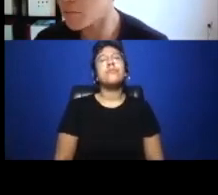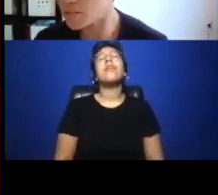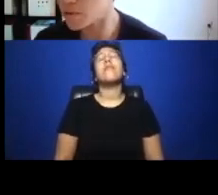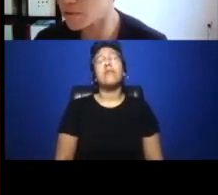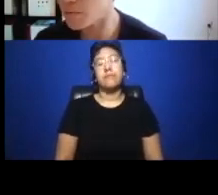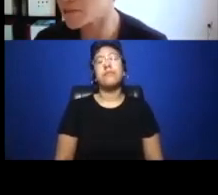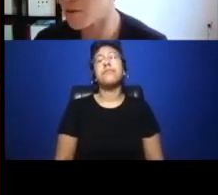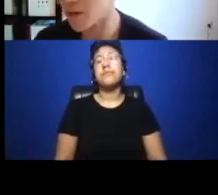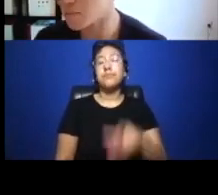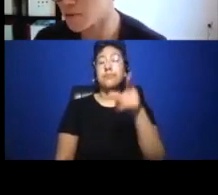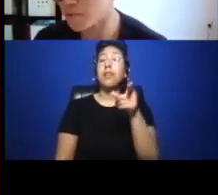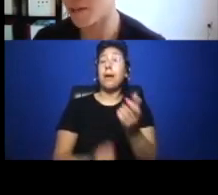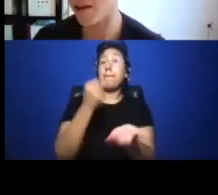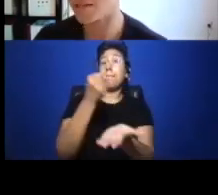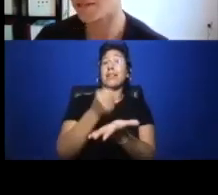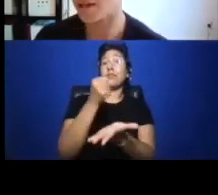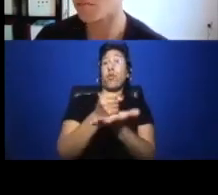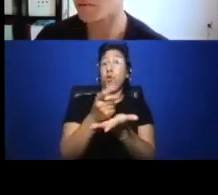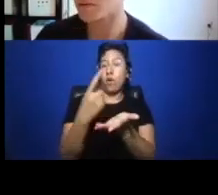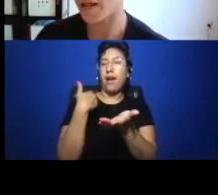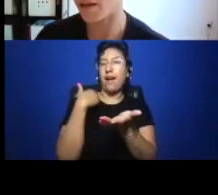Por ejemplo, hay una